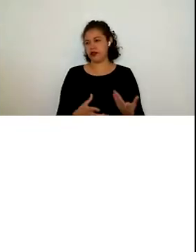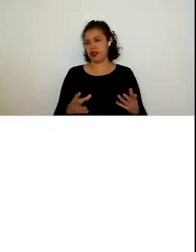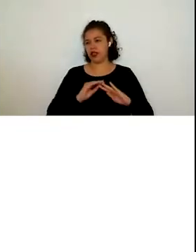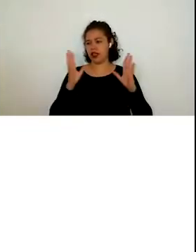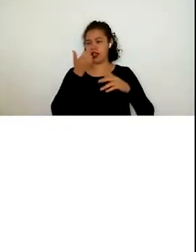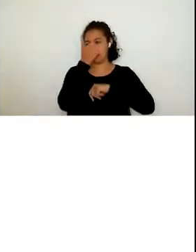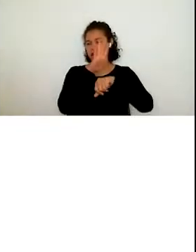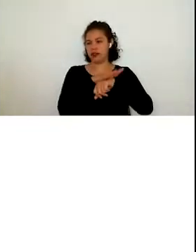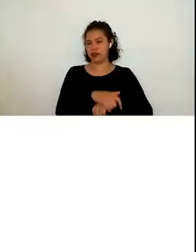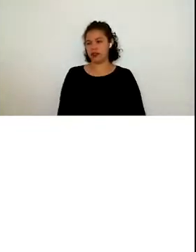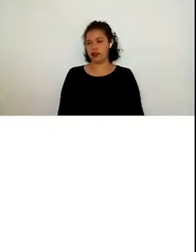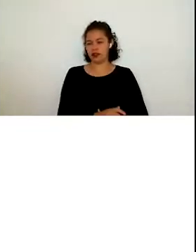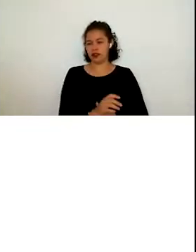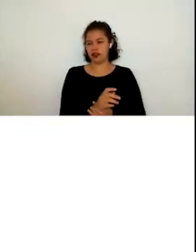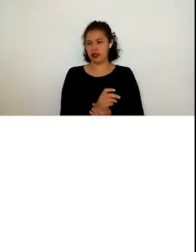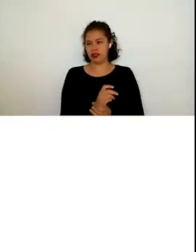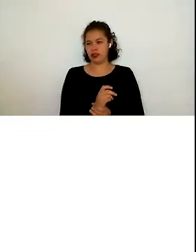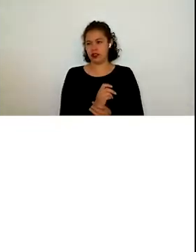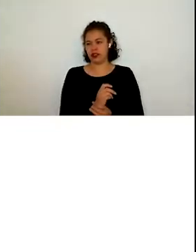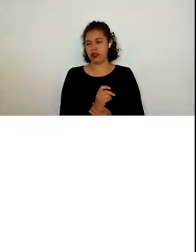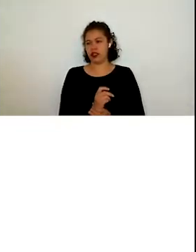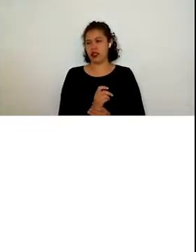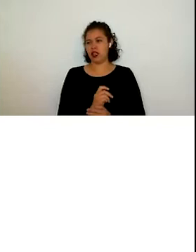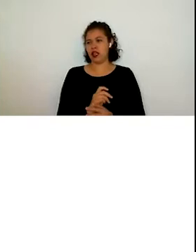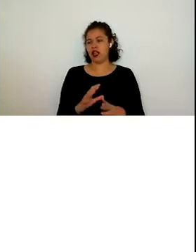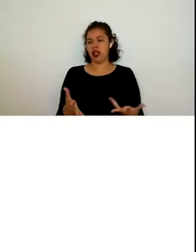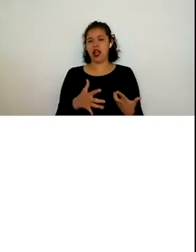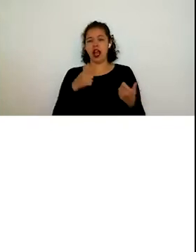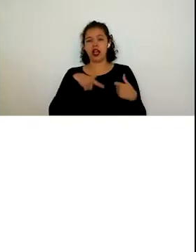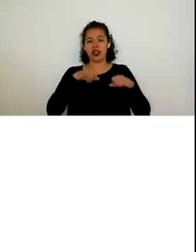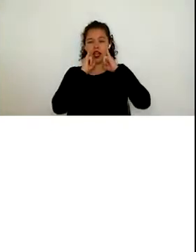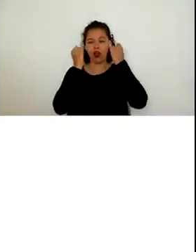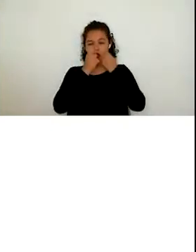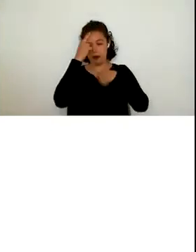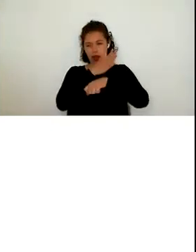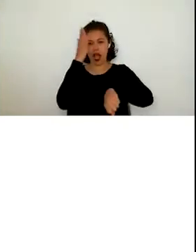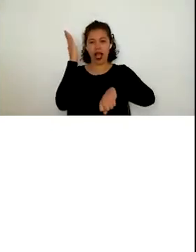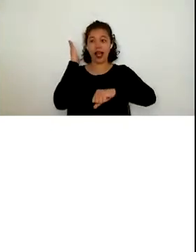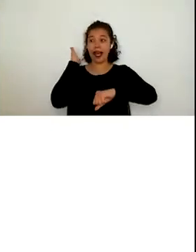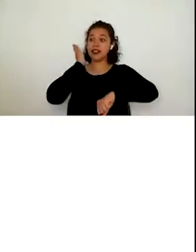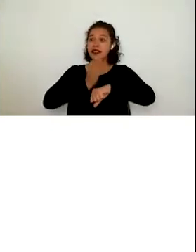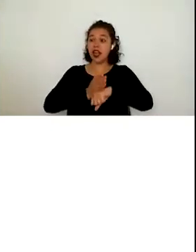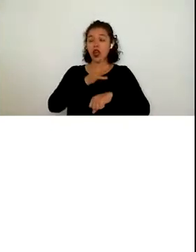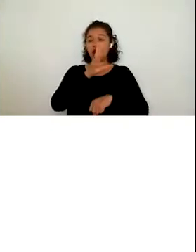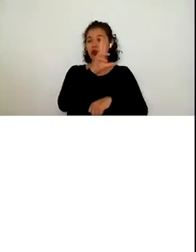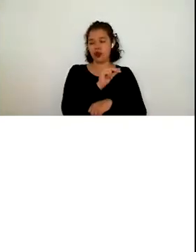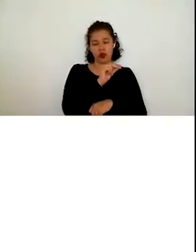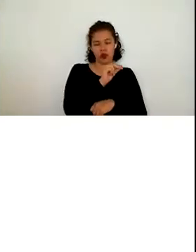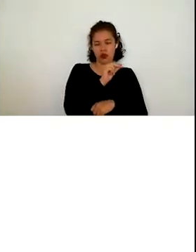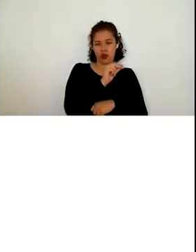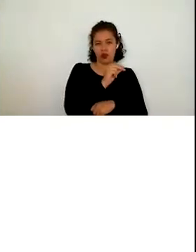realmente la Junta no tiene en sí las facultades para castigar civil o penalmente a alguna